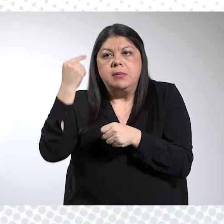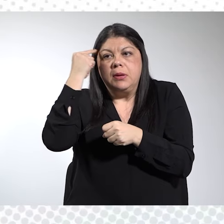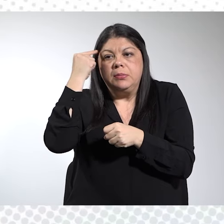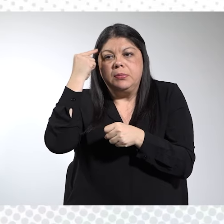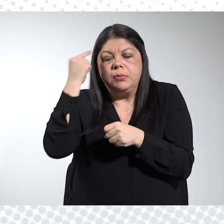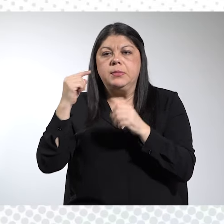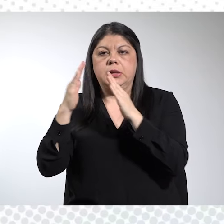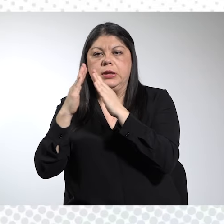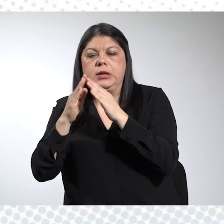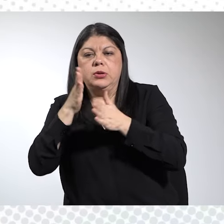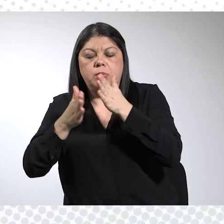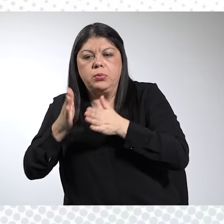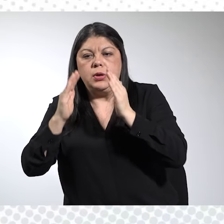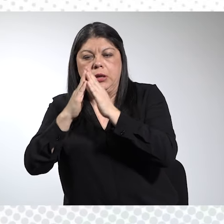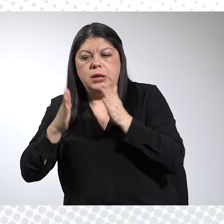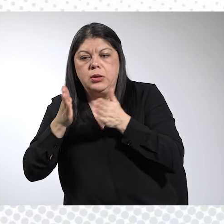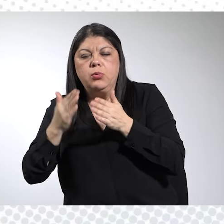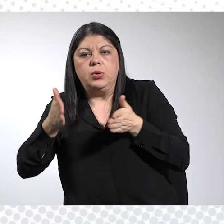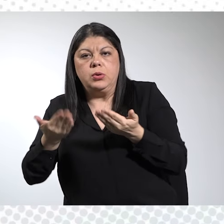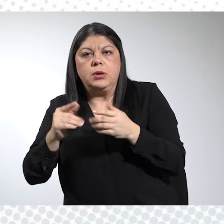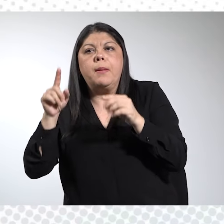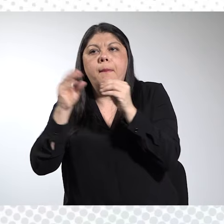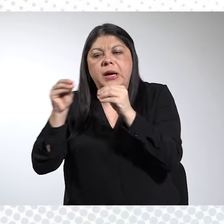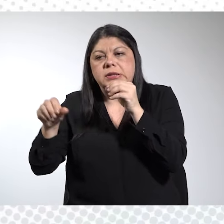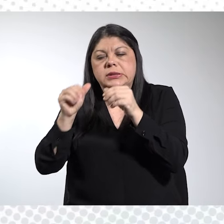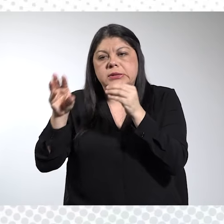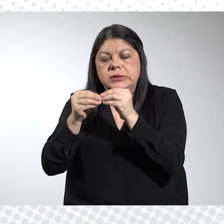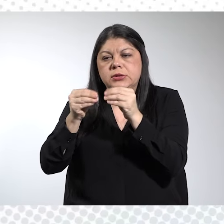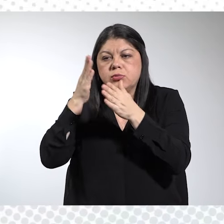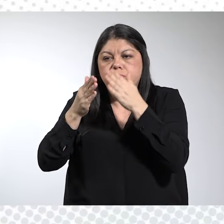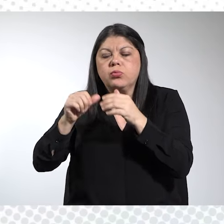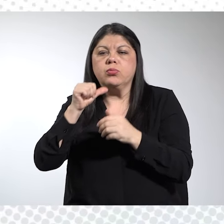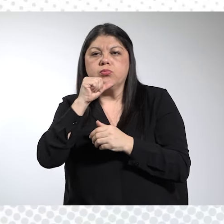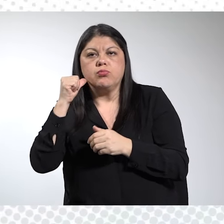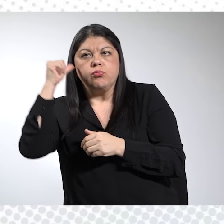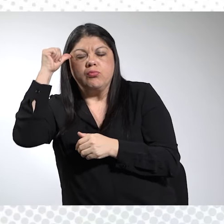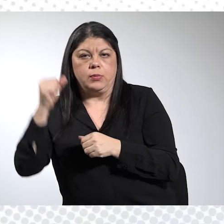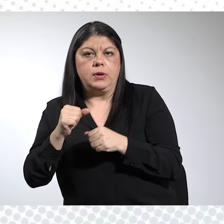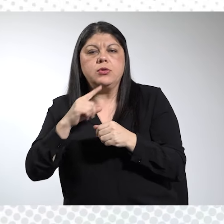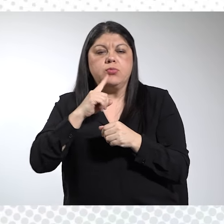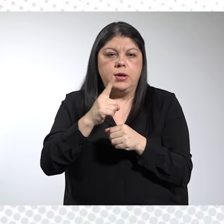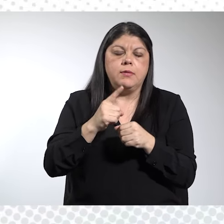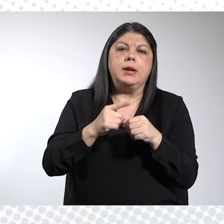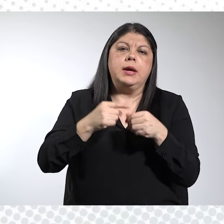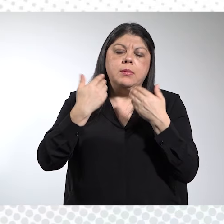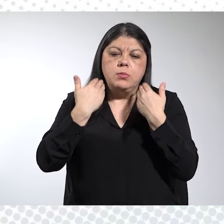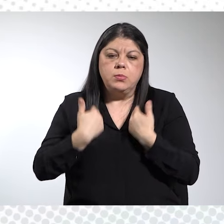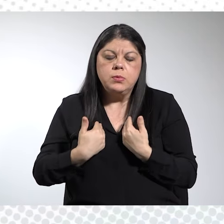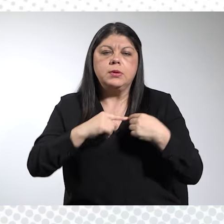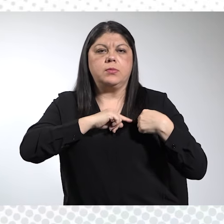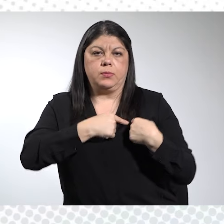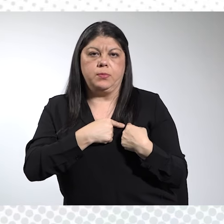siempre con la labor de la casa y el cuidado de sus hijos, y tras de eso tienen que cuidar a adultos mayores en el corto plazo. Es una realidad muy